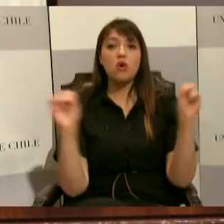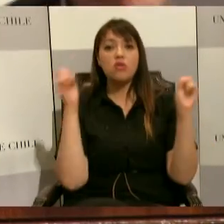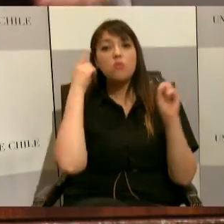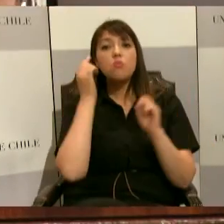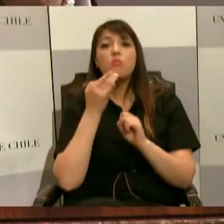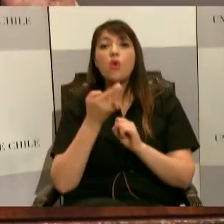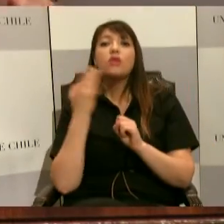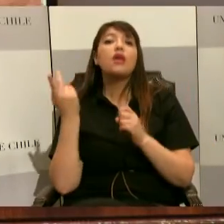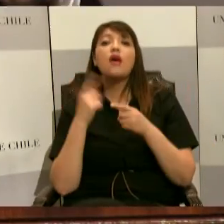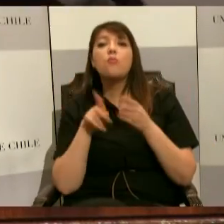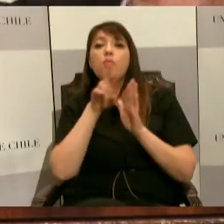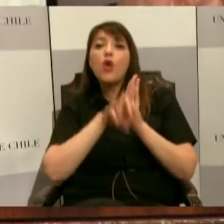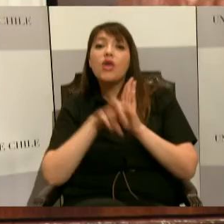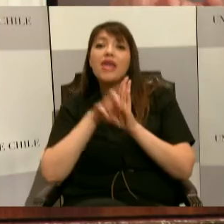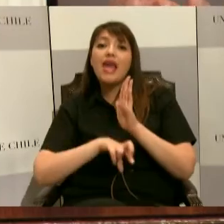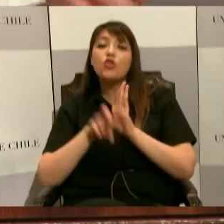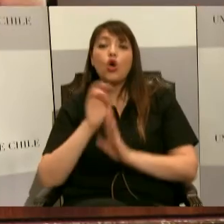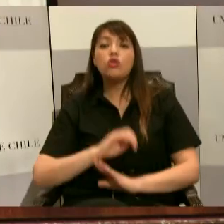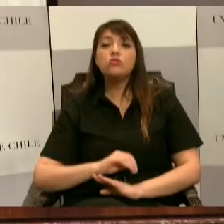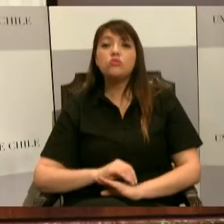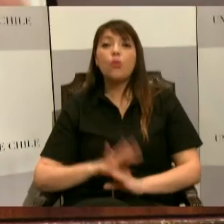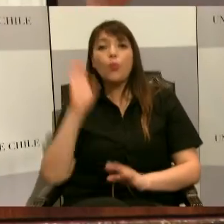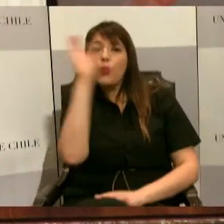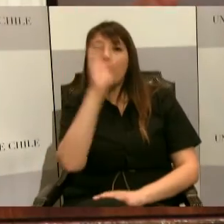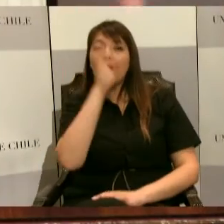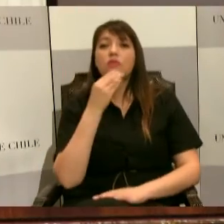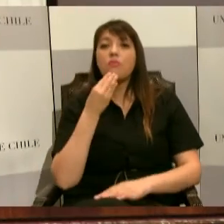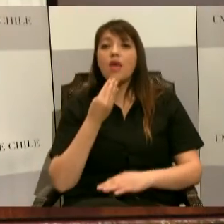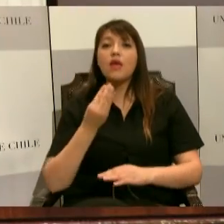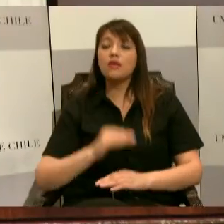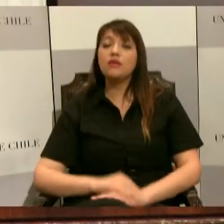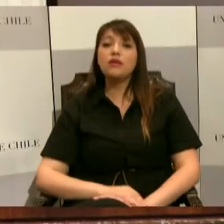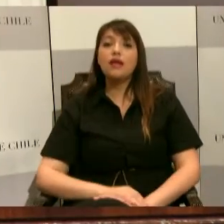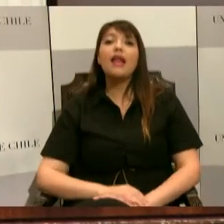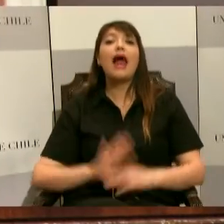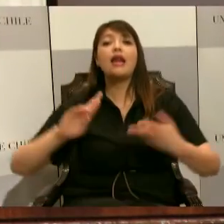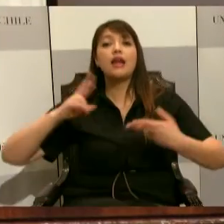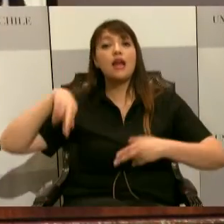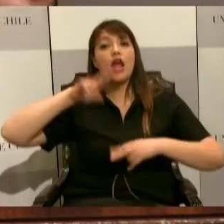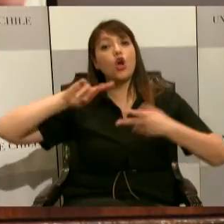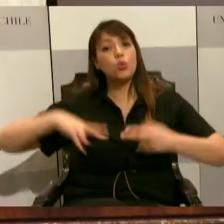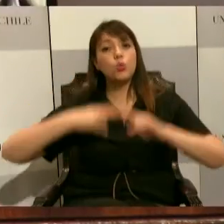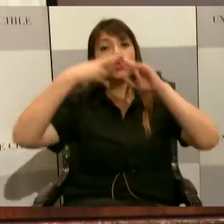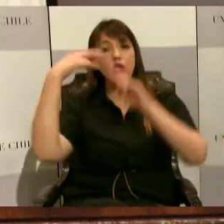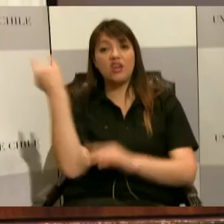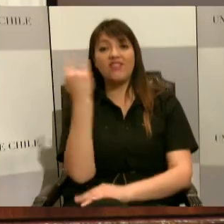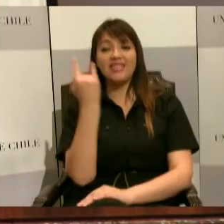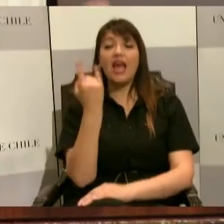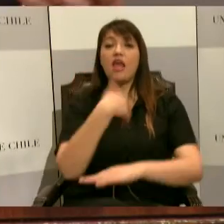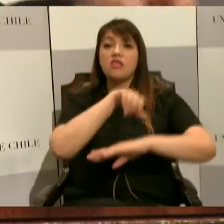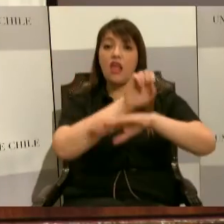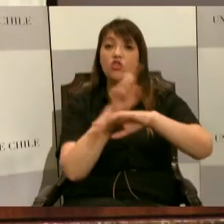acerca de la implicancia de un proyecto como CAREN, que busca la transdisciplinariedad y la reconstrucción de una relación entre universidad, Estado